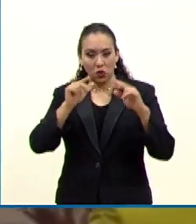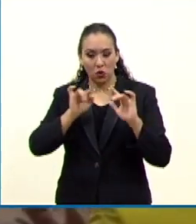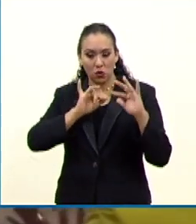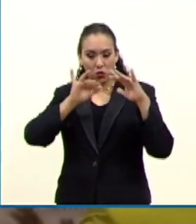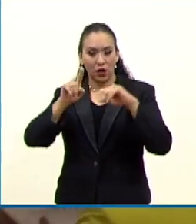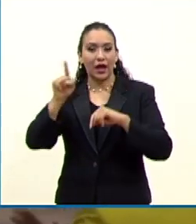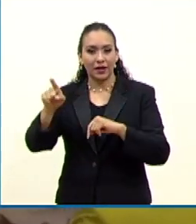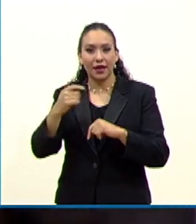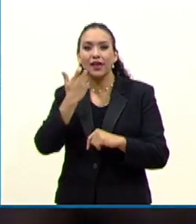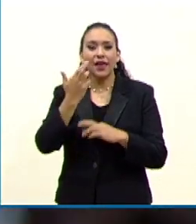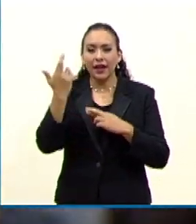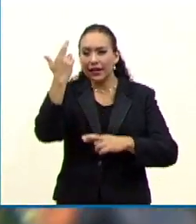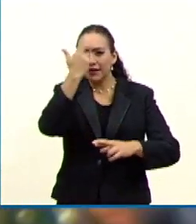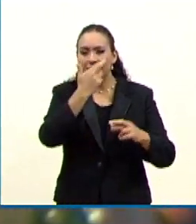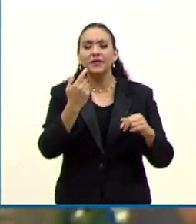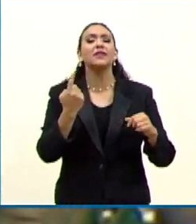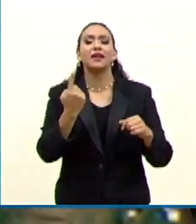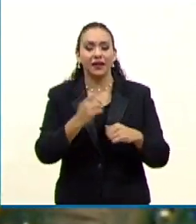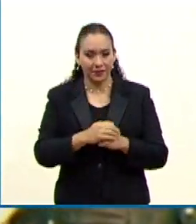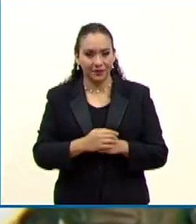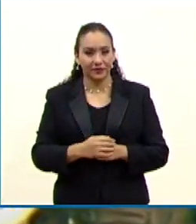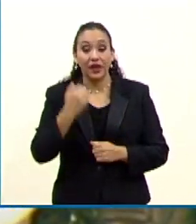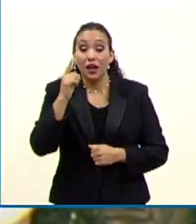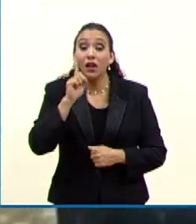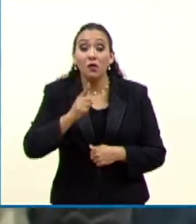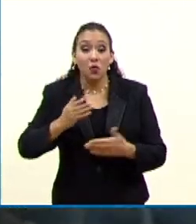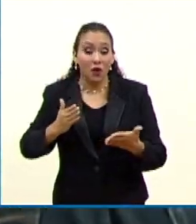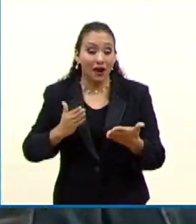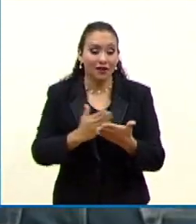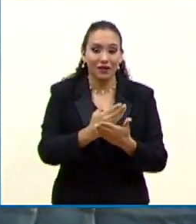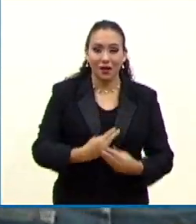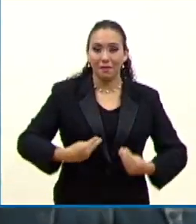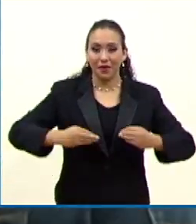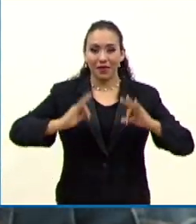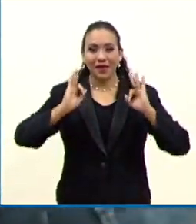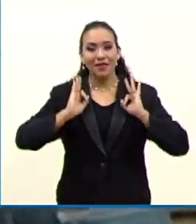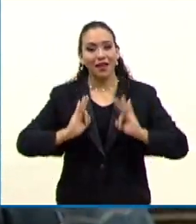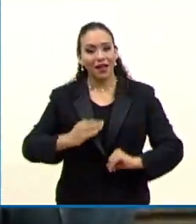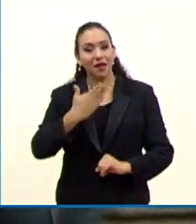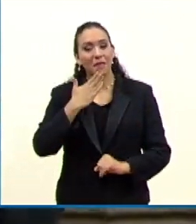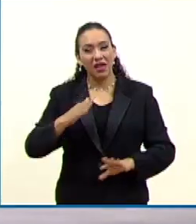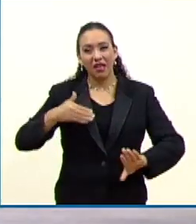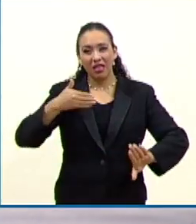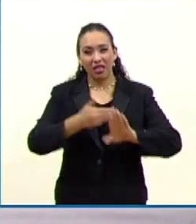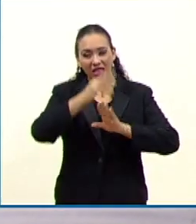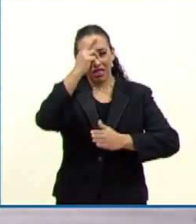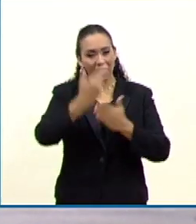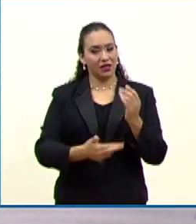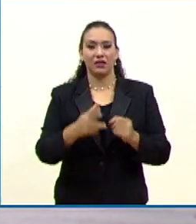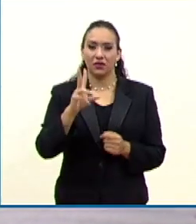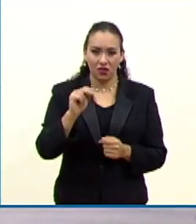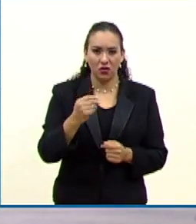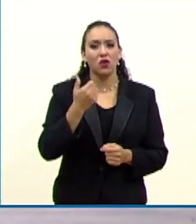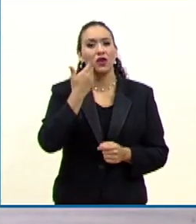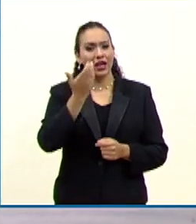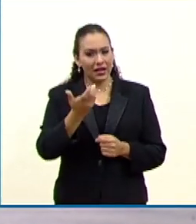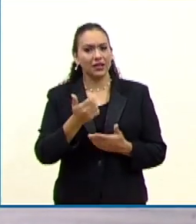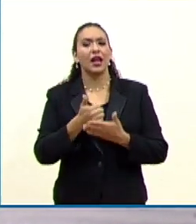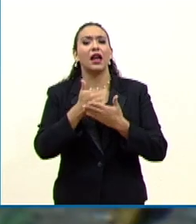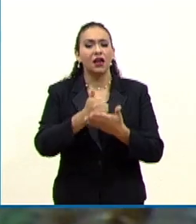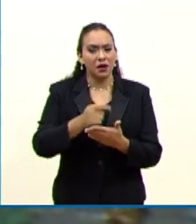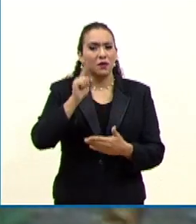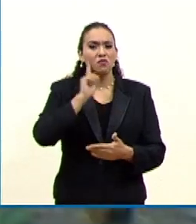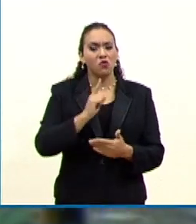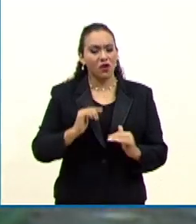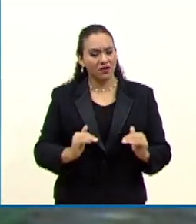para garantizar el derecho de las mujeres a una vida libre de violencia, es indispensable aplicar los mejores estándares convencionales